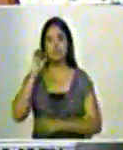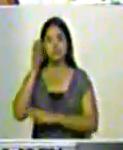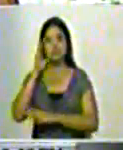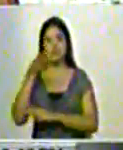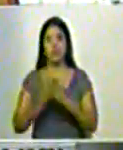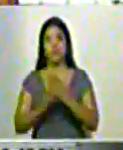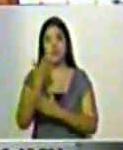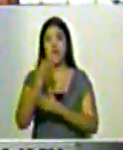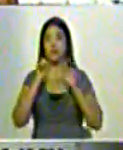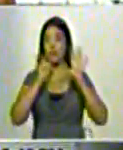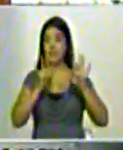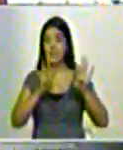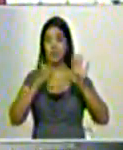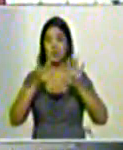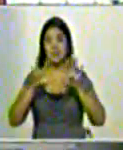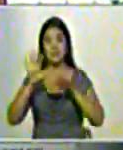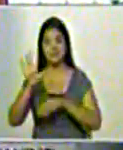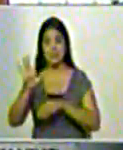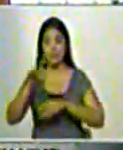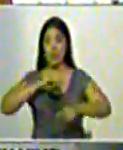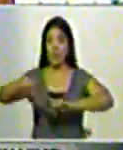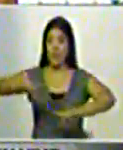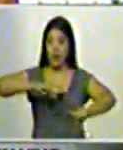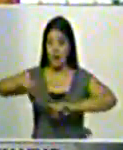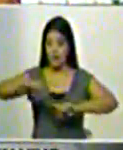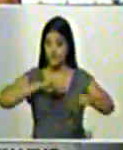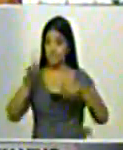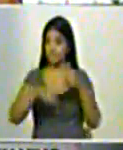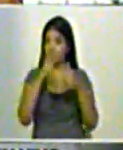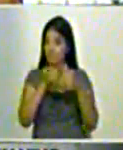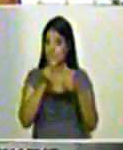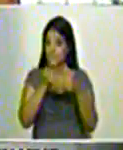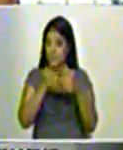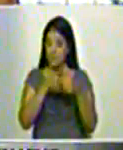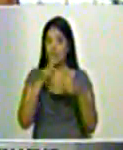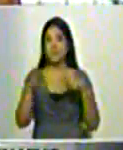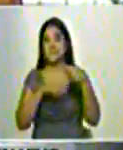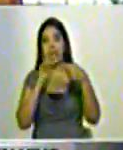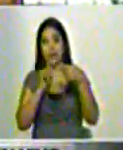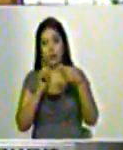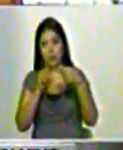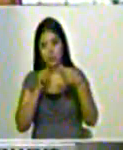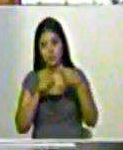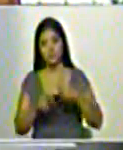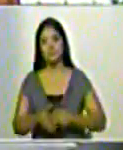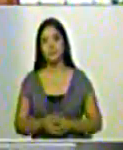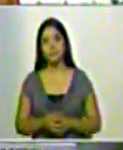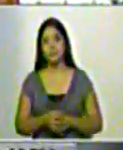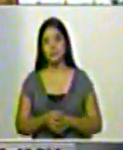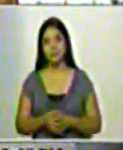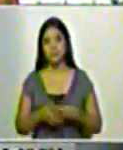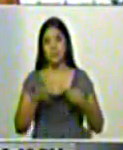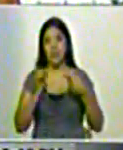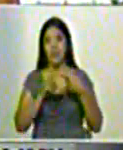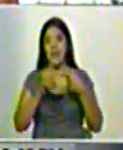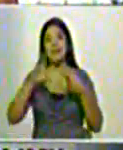que son 985 delegados y delegadas, es el primer anillo nuestro. Luego fuimos al segundo anillo, que eran los jefes y las jefas de